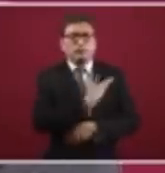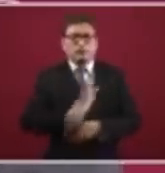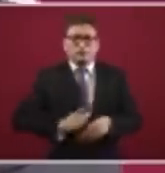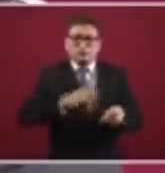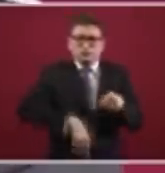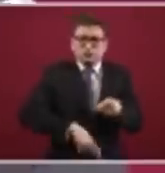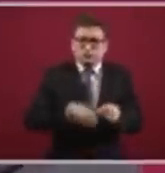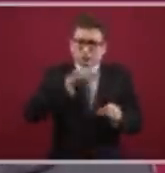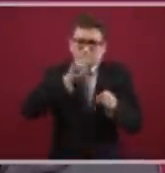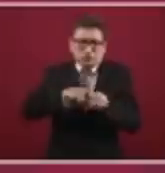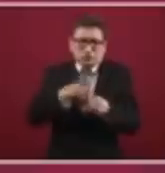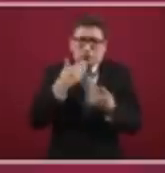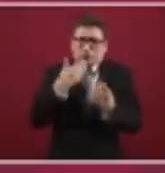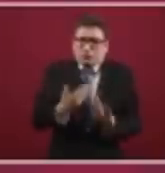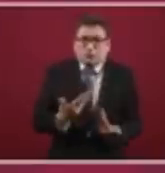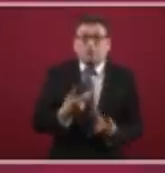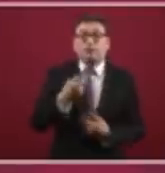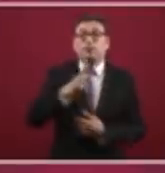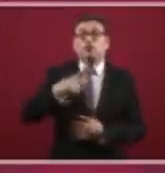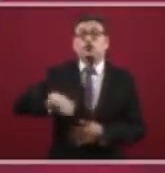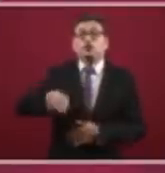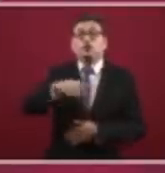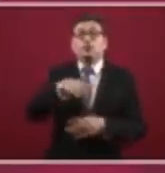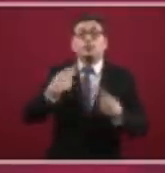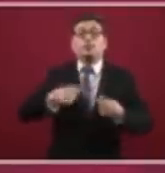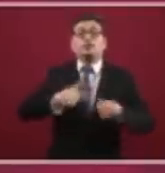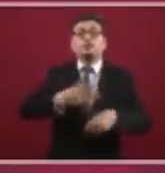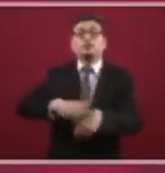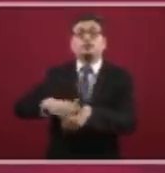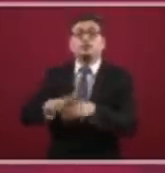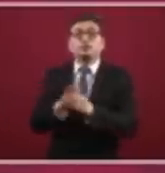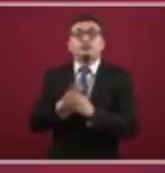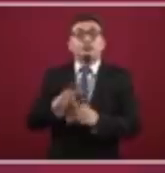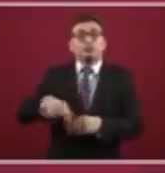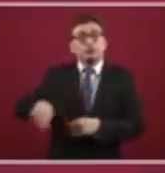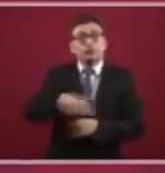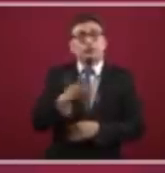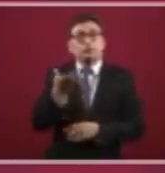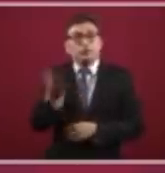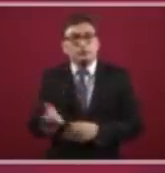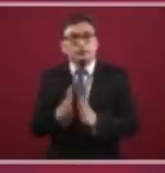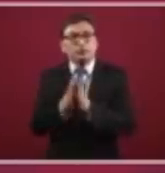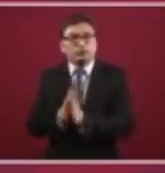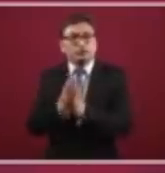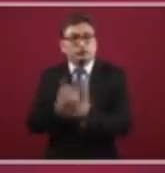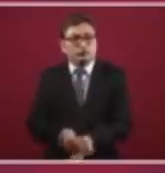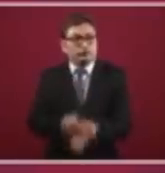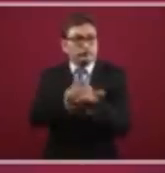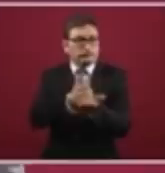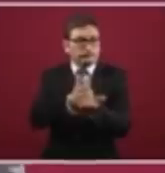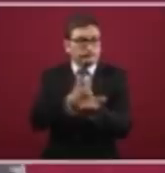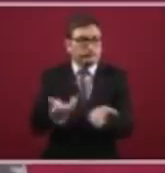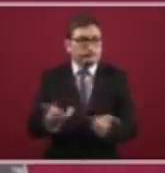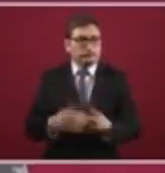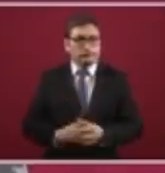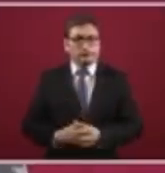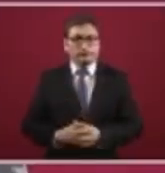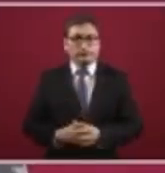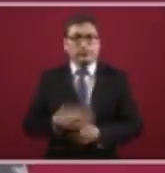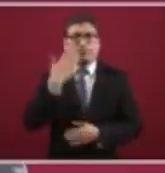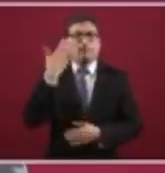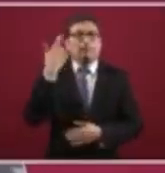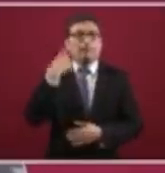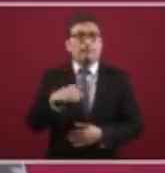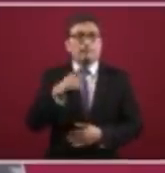yo lo único que puedo pedirle a la gente es ayuden no aquella